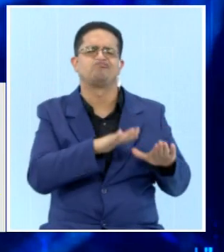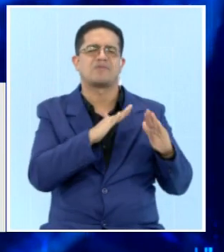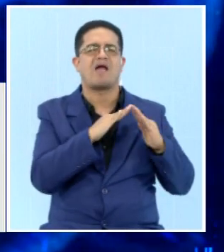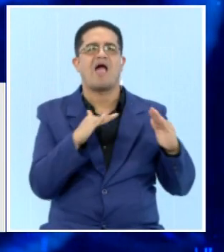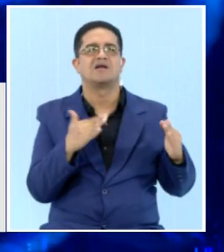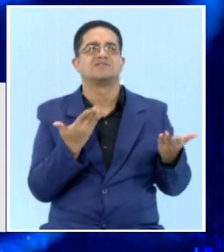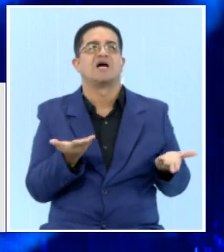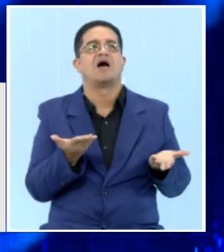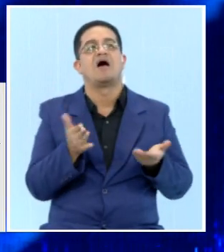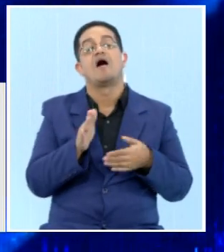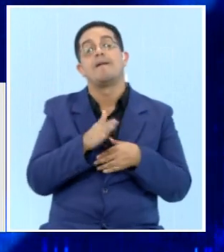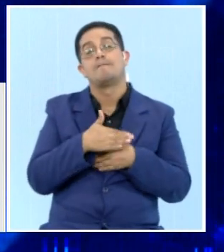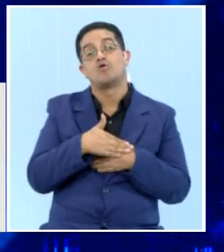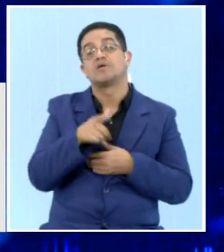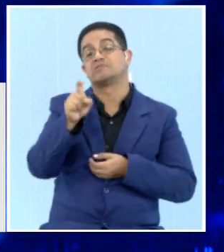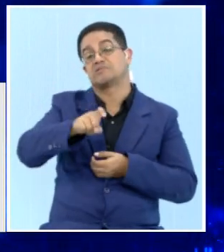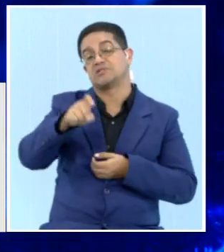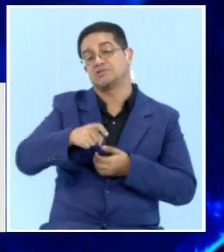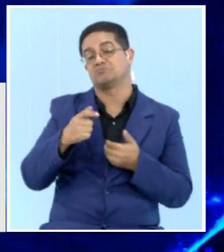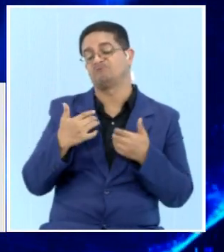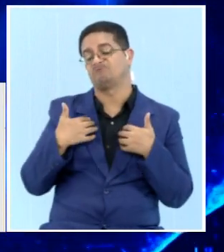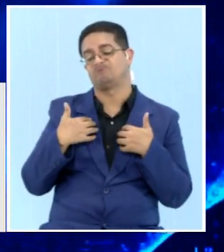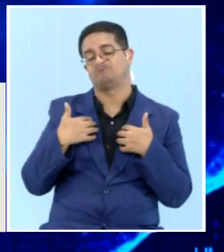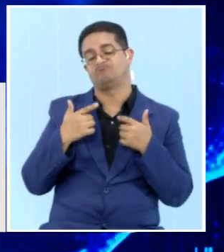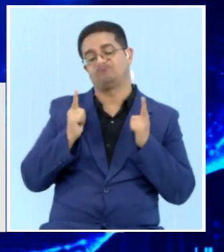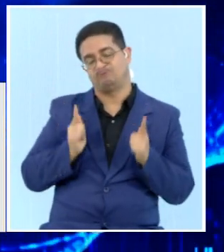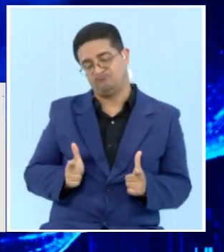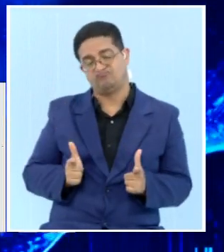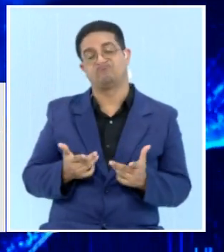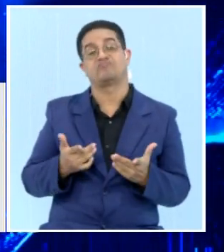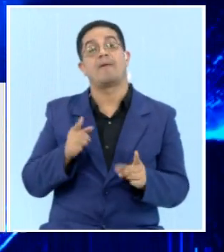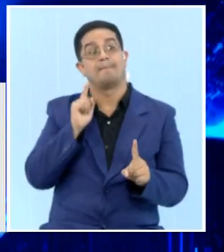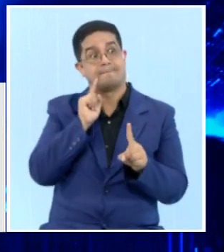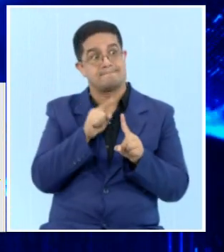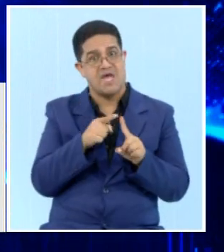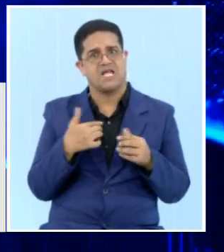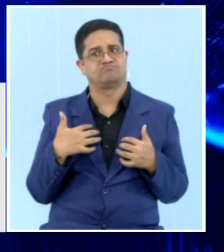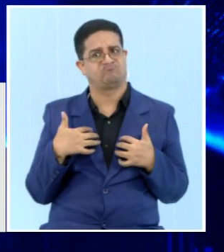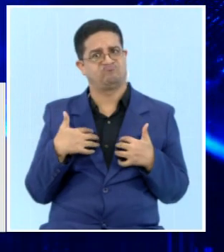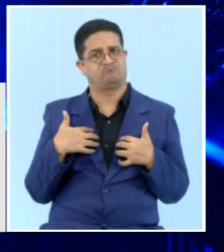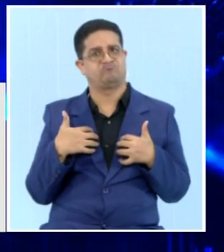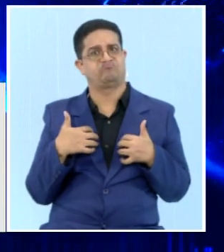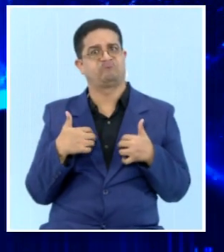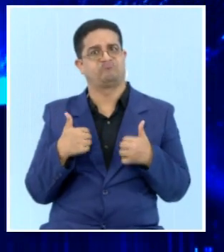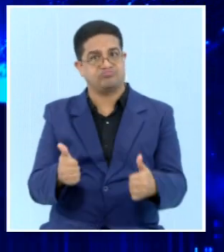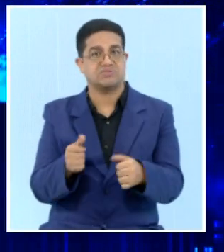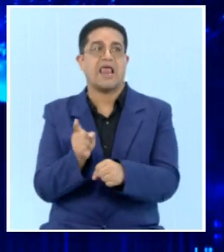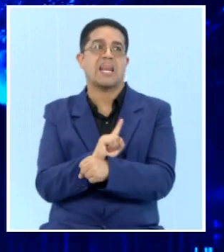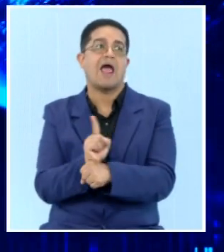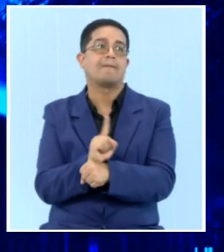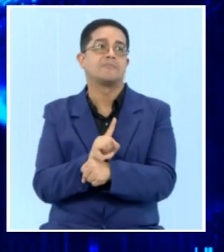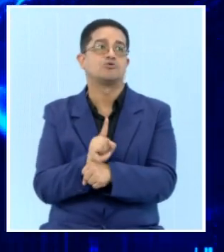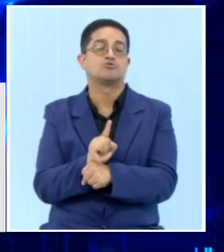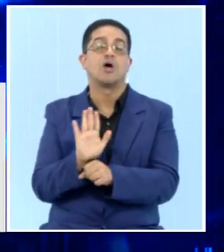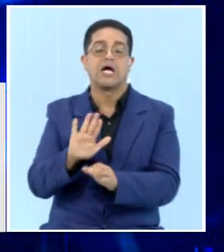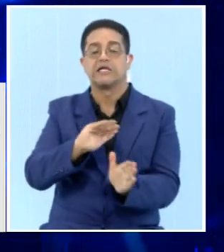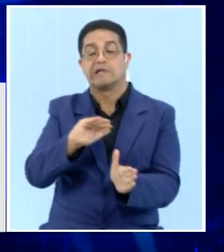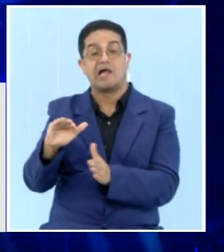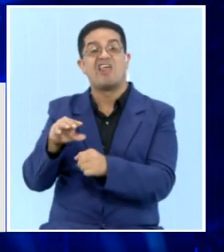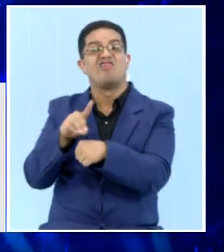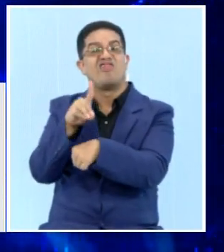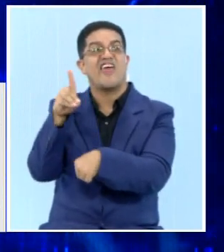Porque necesita reposo ciertamente para que haya una recuperación un poco más rápida. Y en el caso del